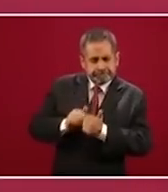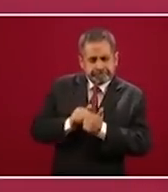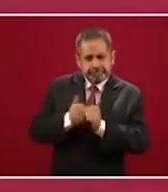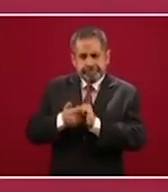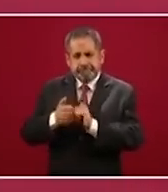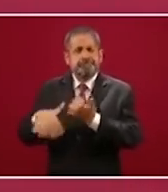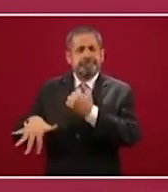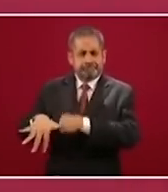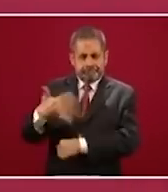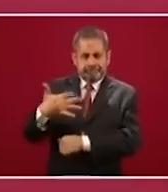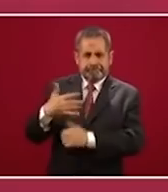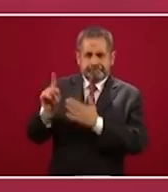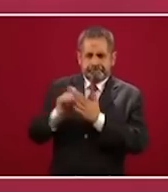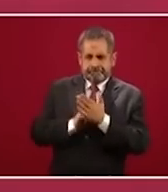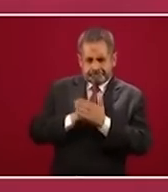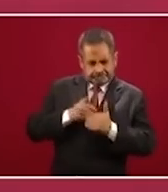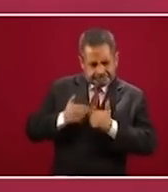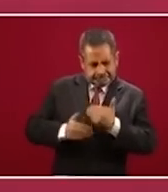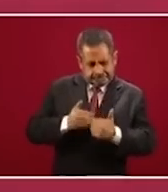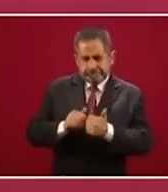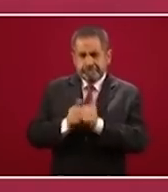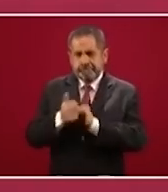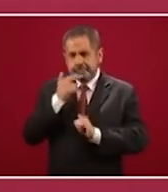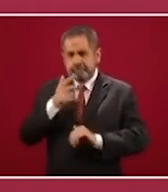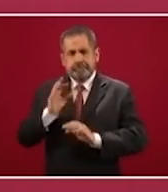15 meses se logró